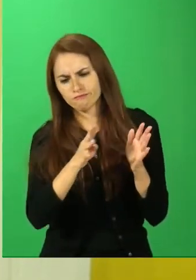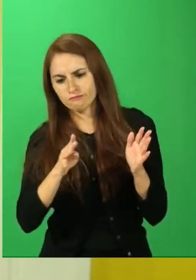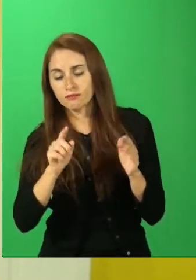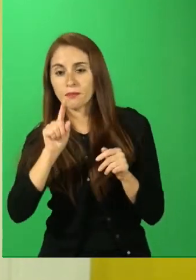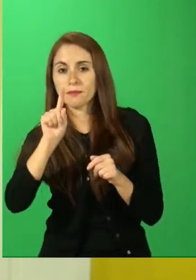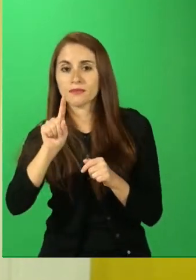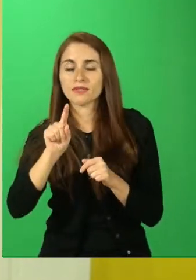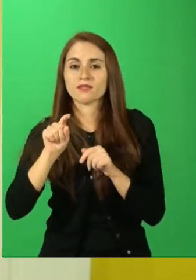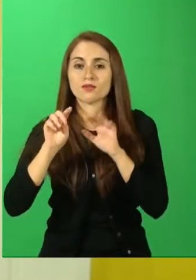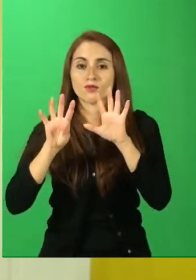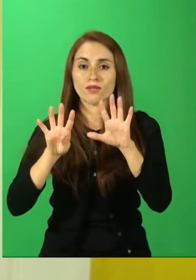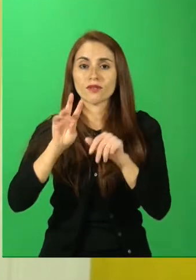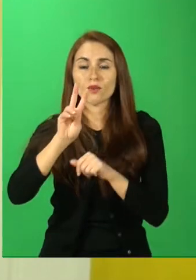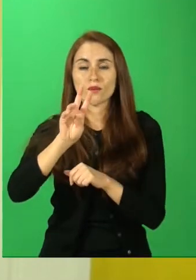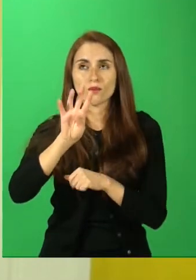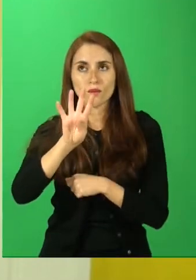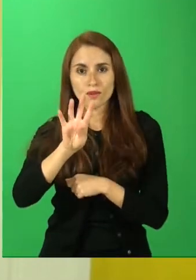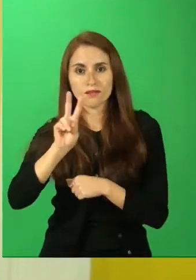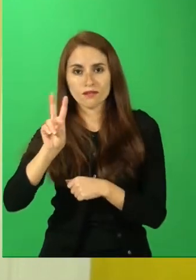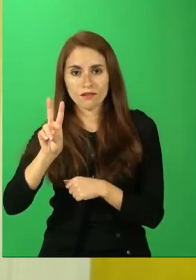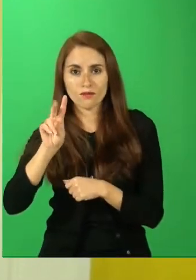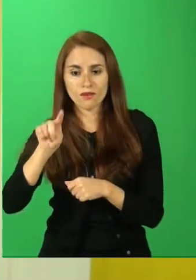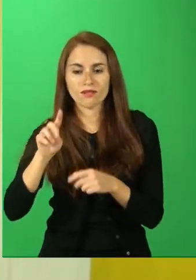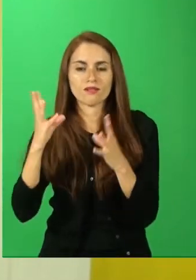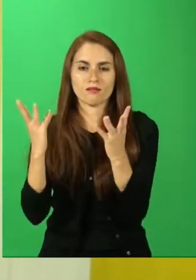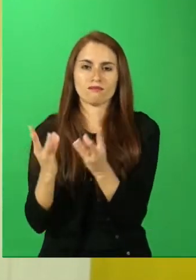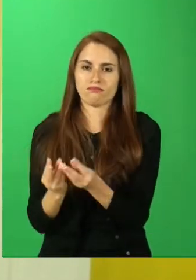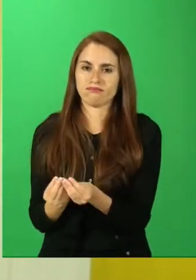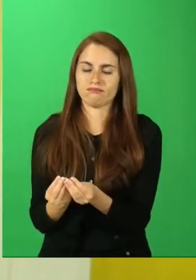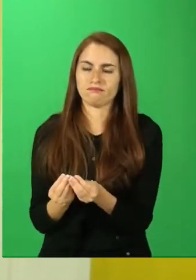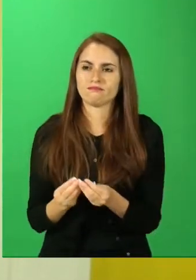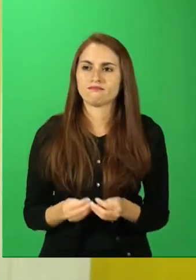este tipo de régimen o gobierno en Europa.